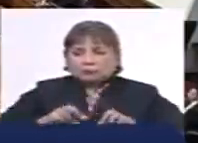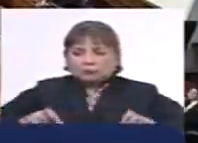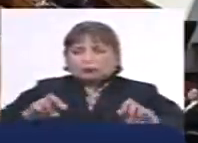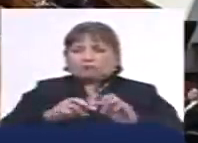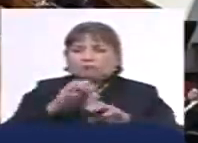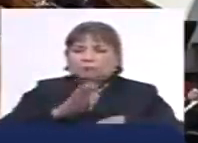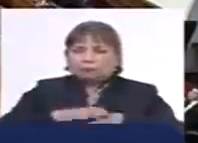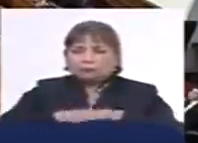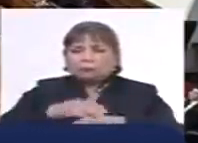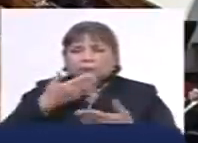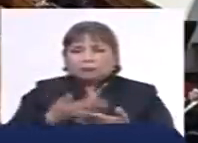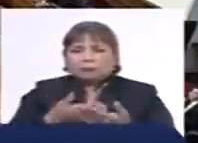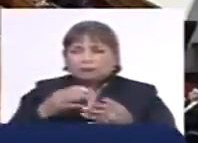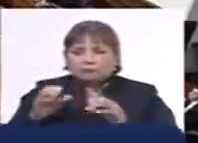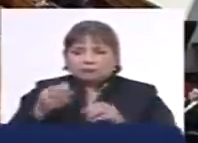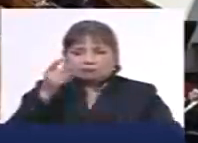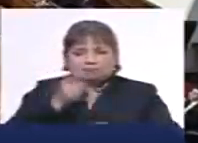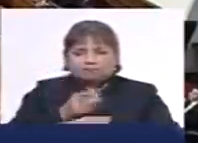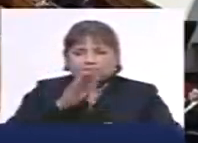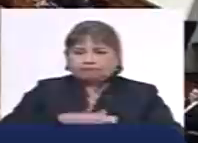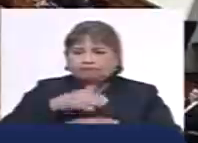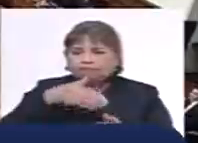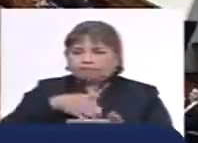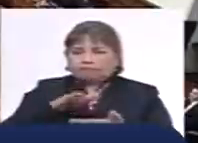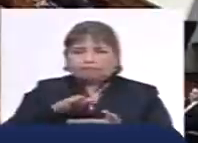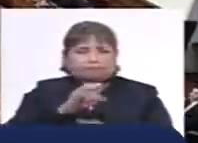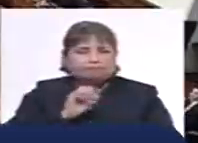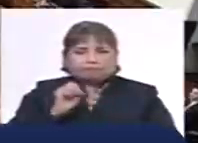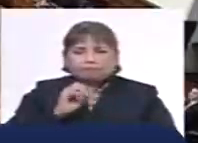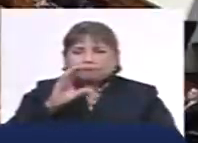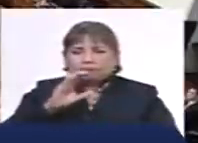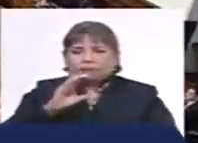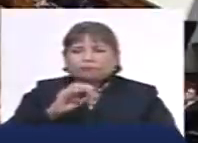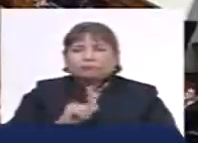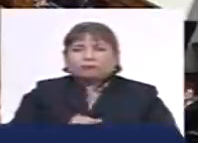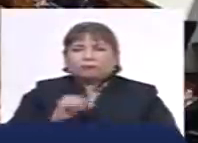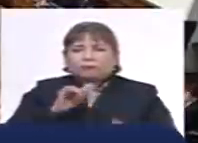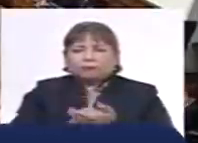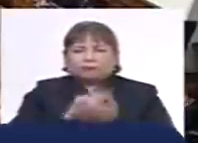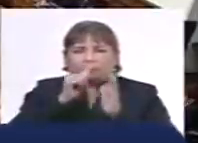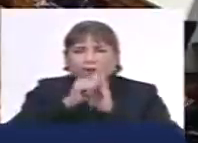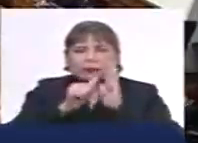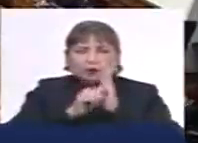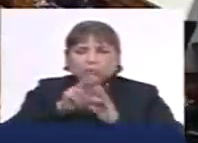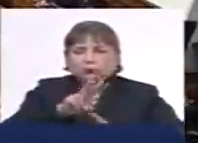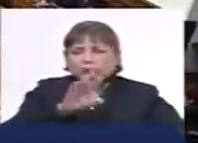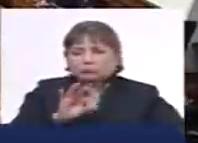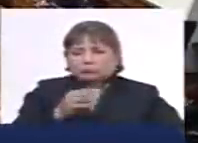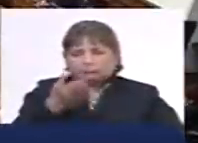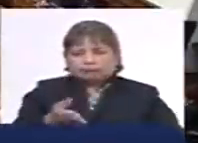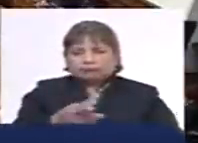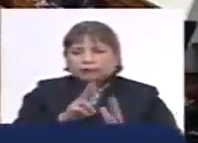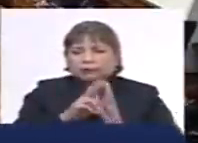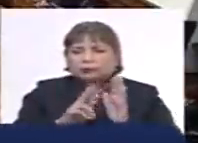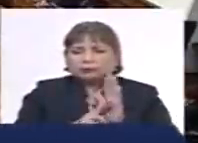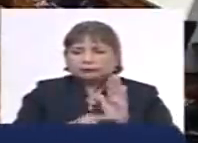según la gravedad de la falta, la sanción de suspensión a que se refiere el inciso C del artículo 24 del presente